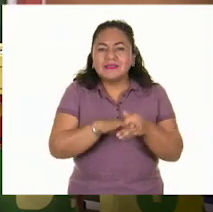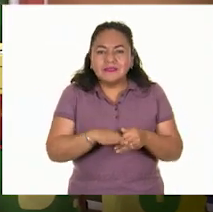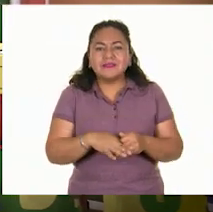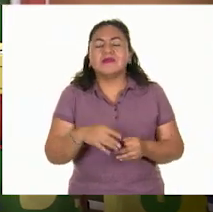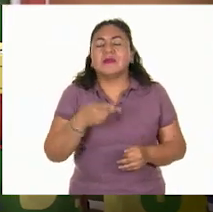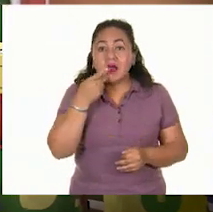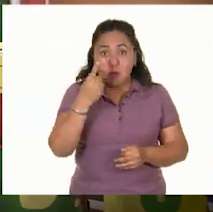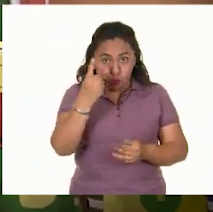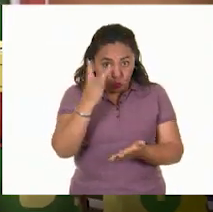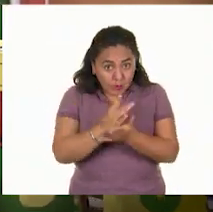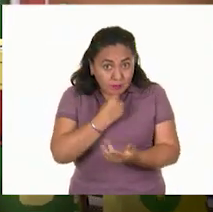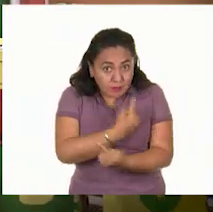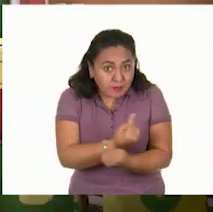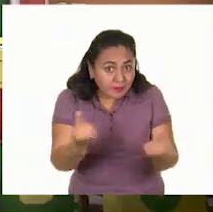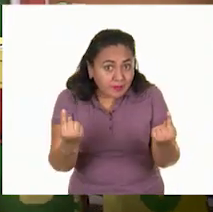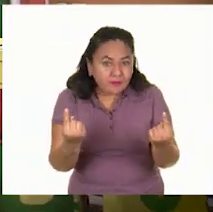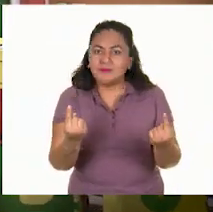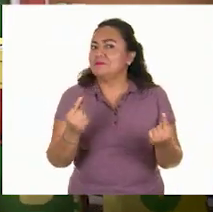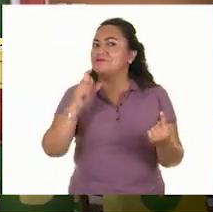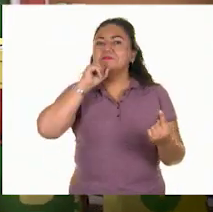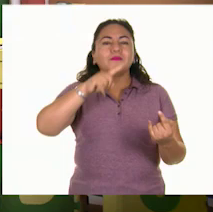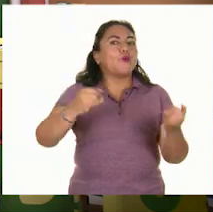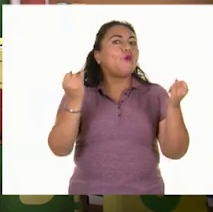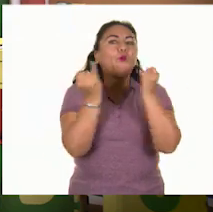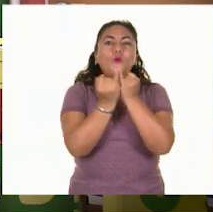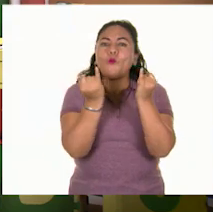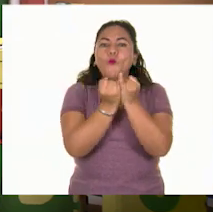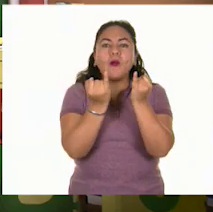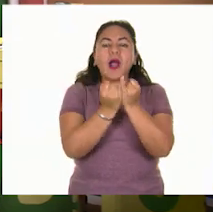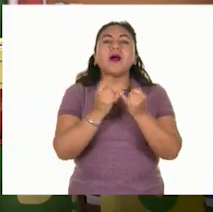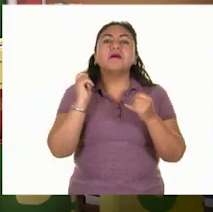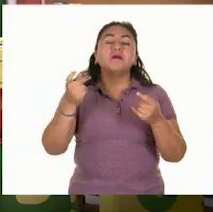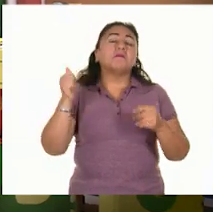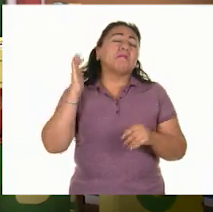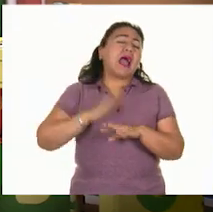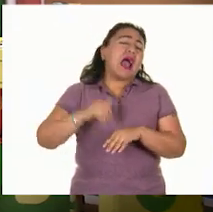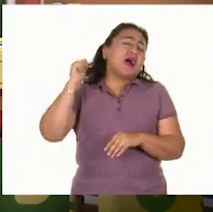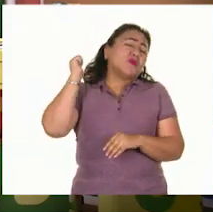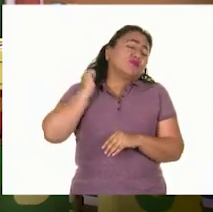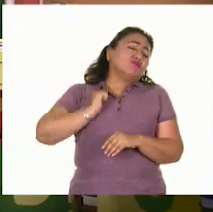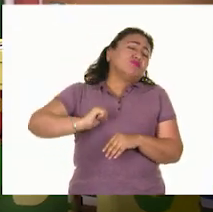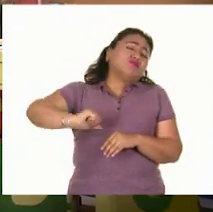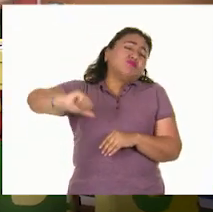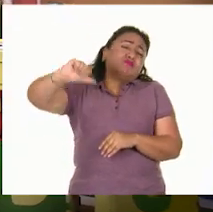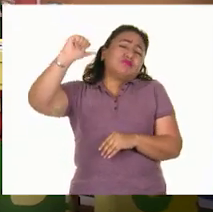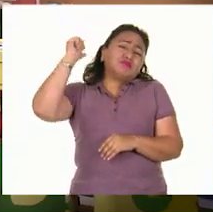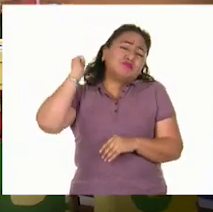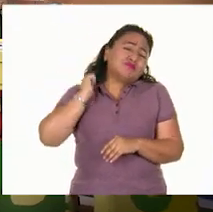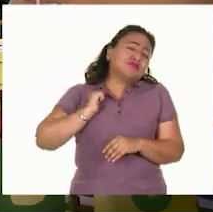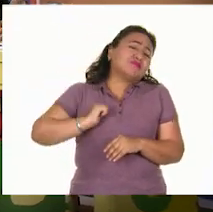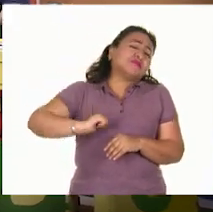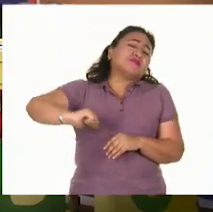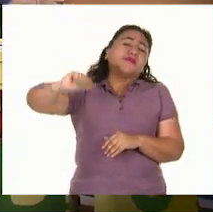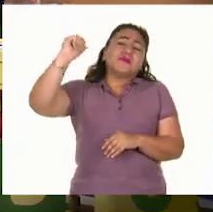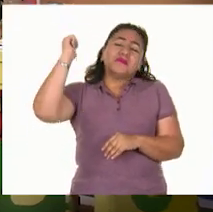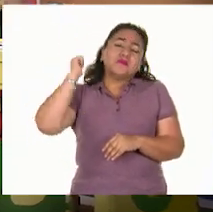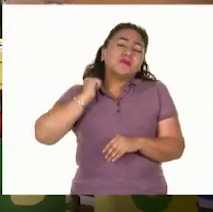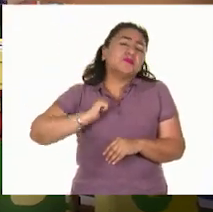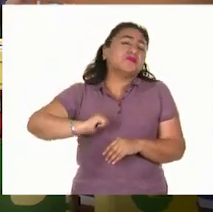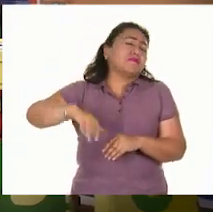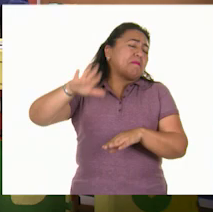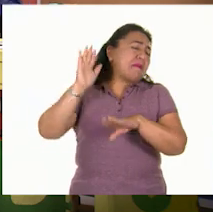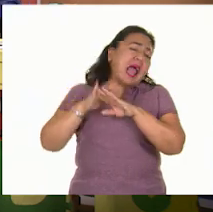no solamente los niños. En realidad es una actividad que viene realizando el hombre desde... desde hace mucho,